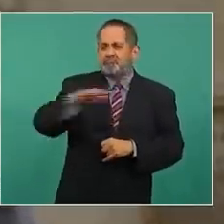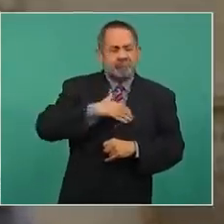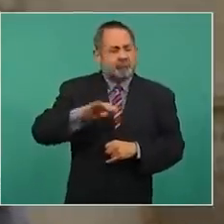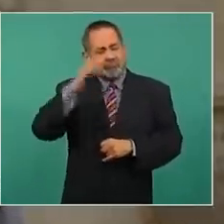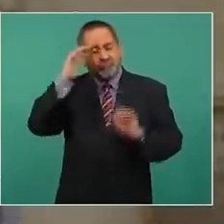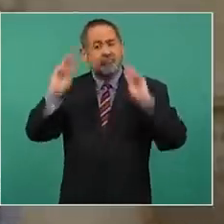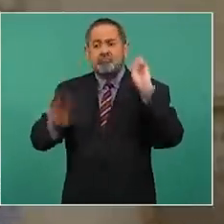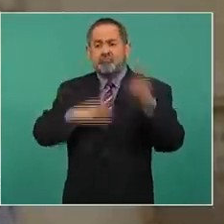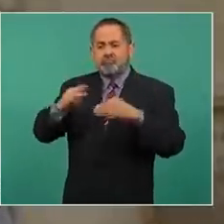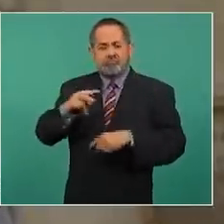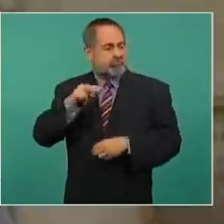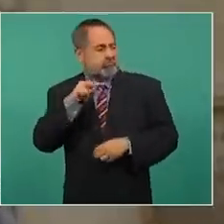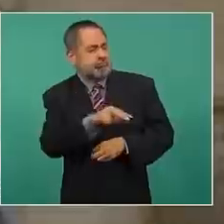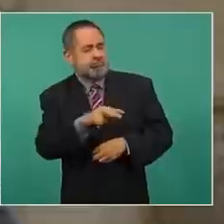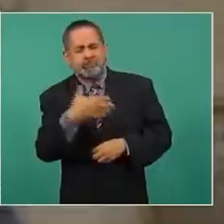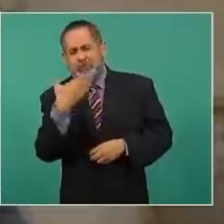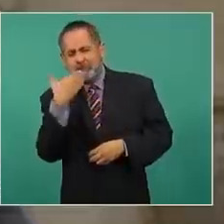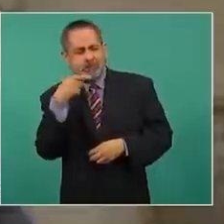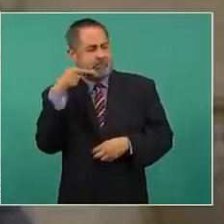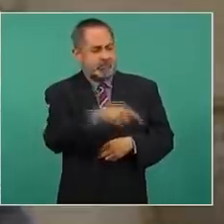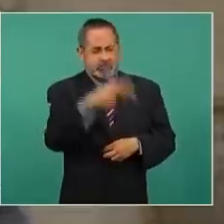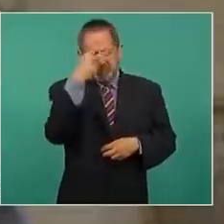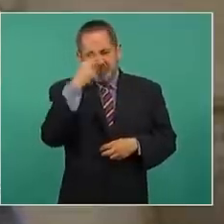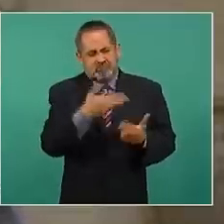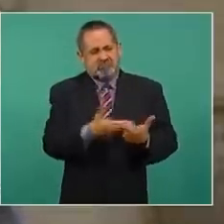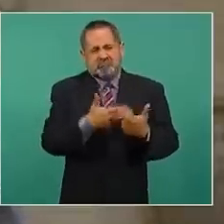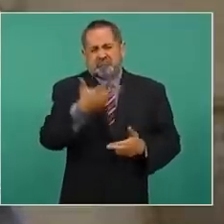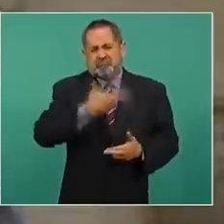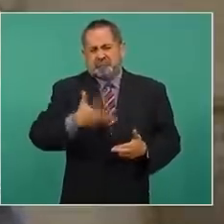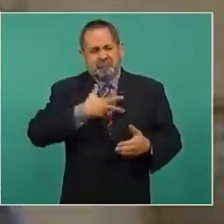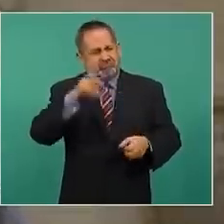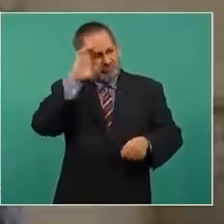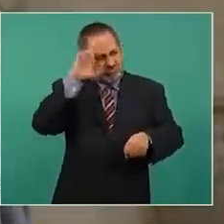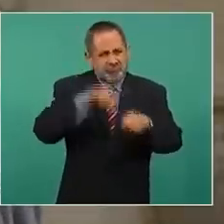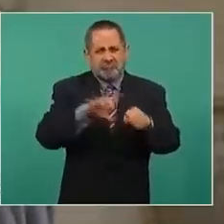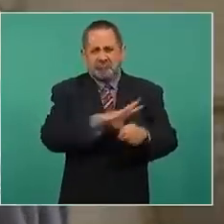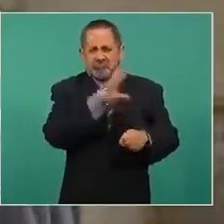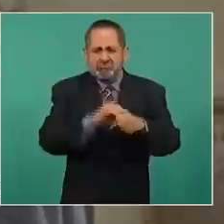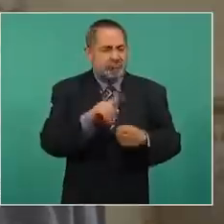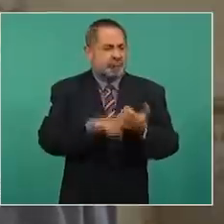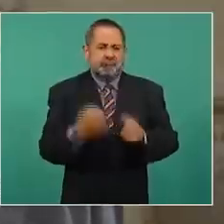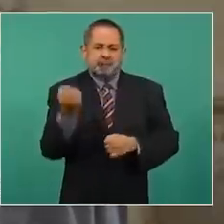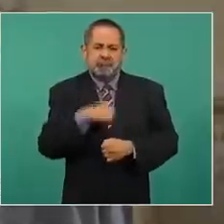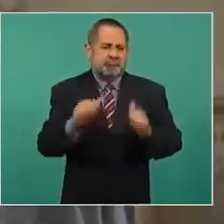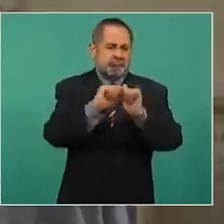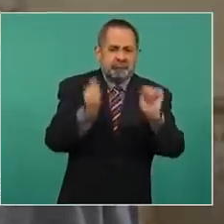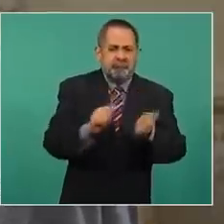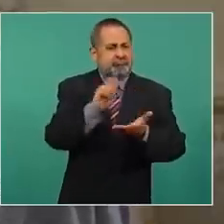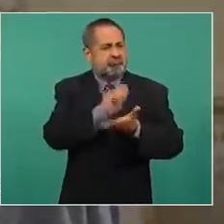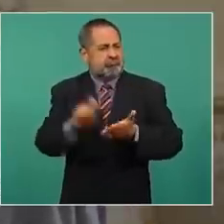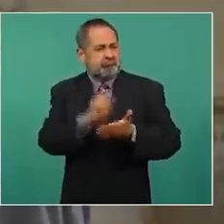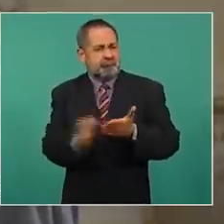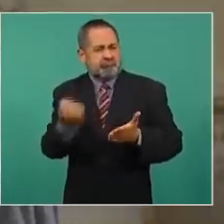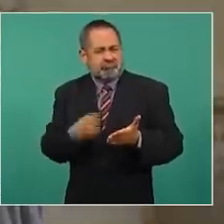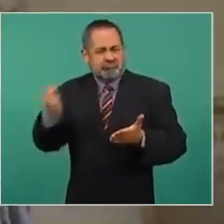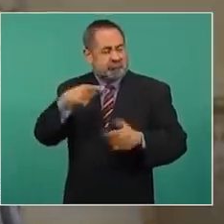en todo el mundo por su extraordinario patrimonio y cultura sus artistas escritores así